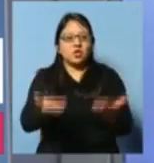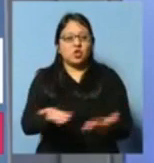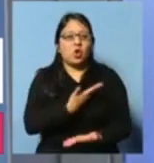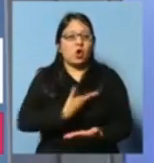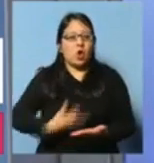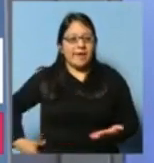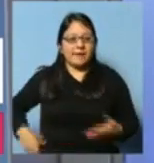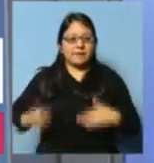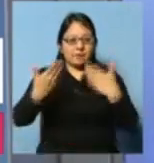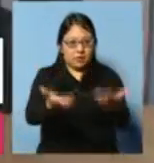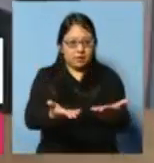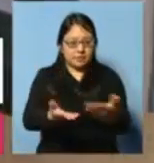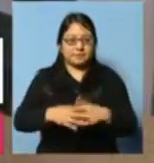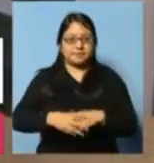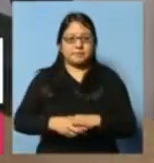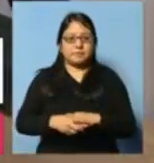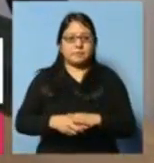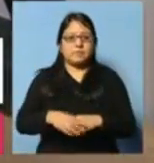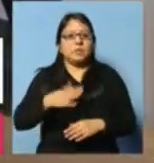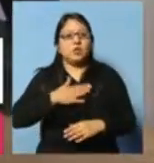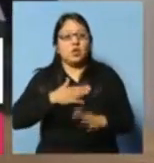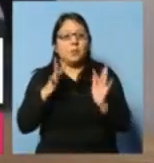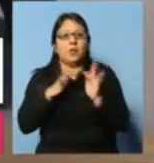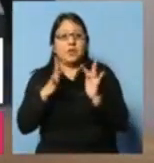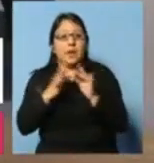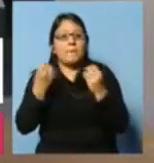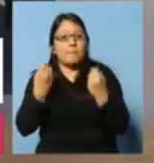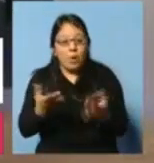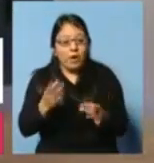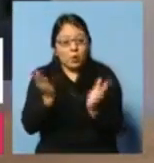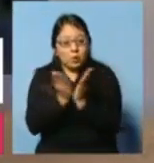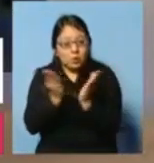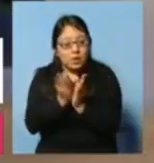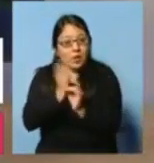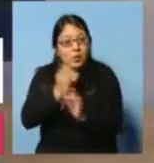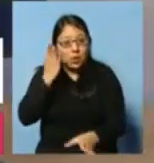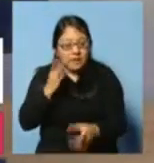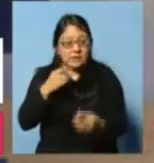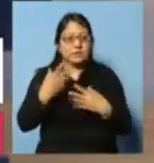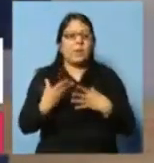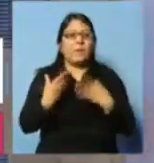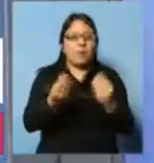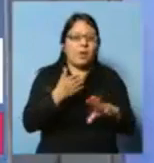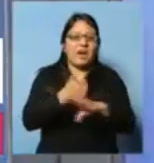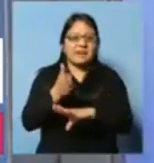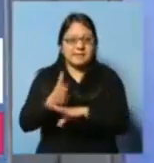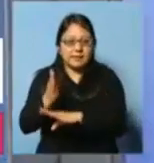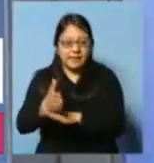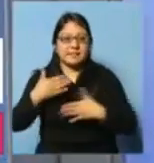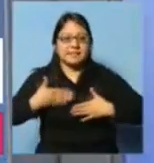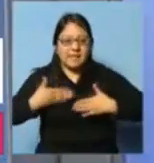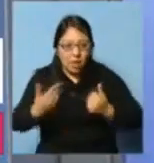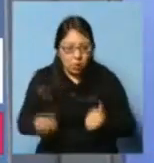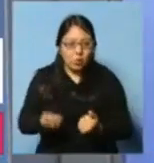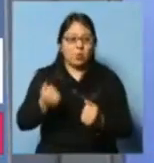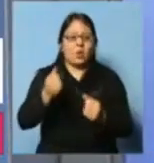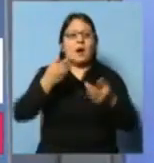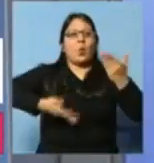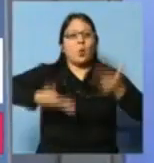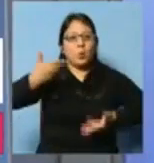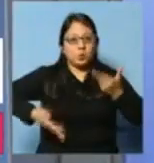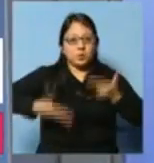través de internet uno puede educar se puede recibir salud puede acceder a la justicia puede informarse y